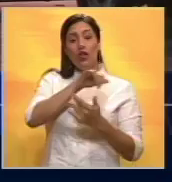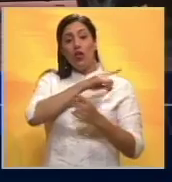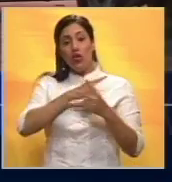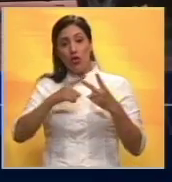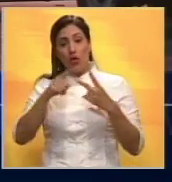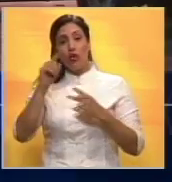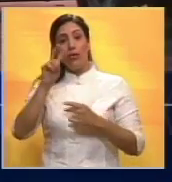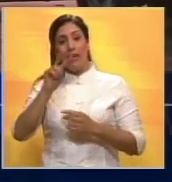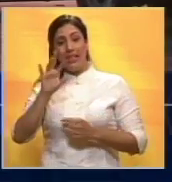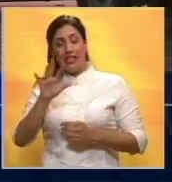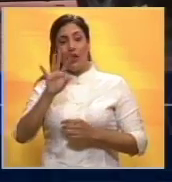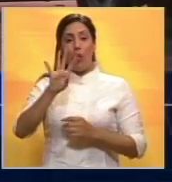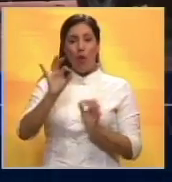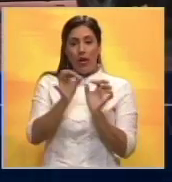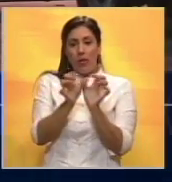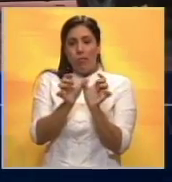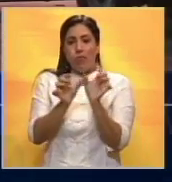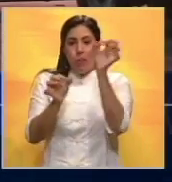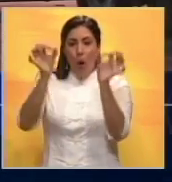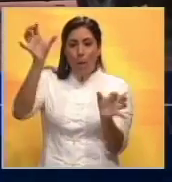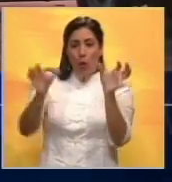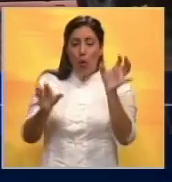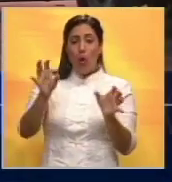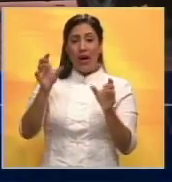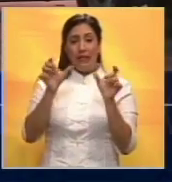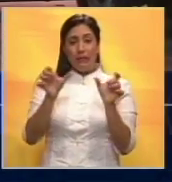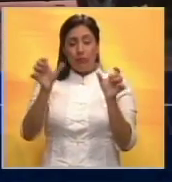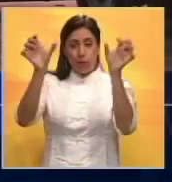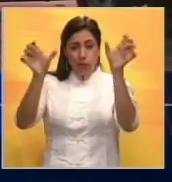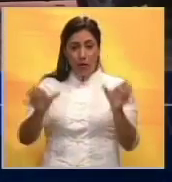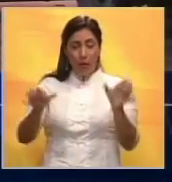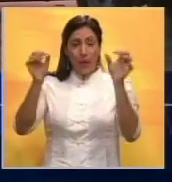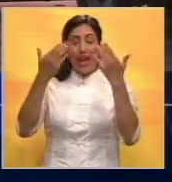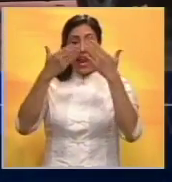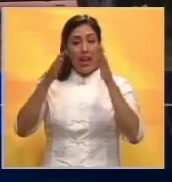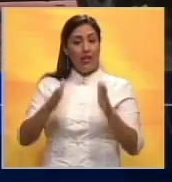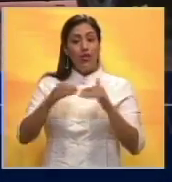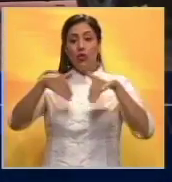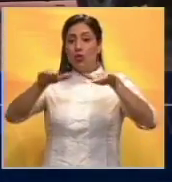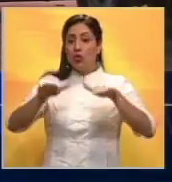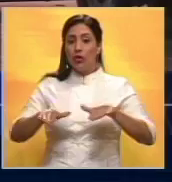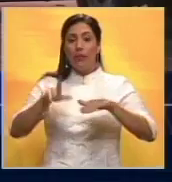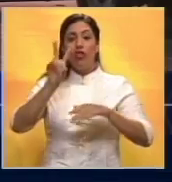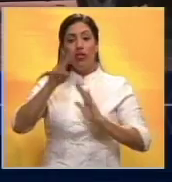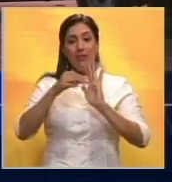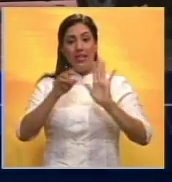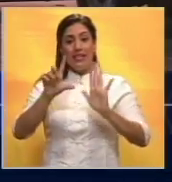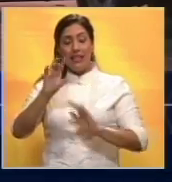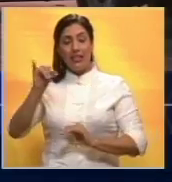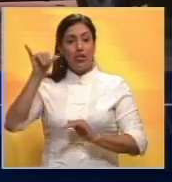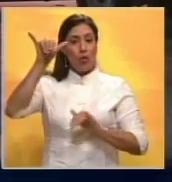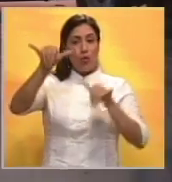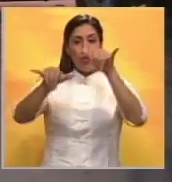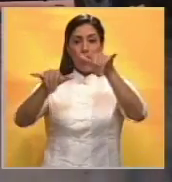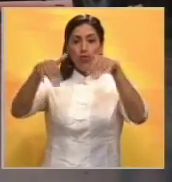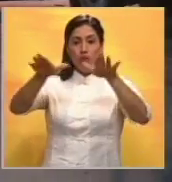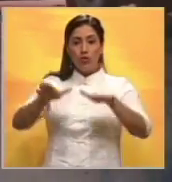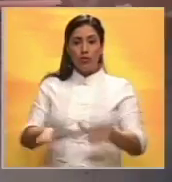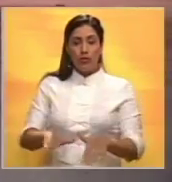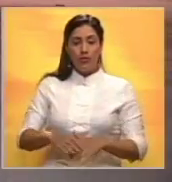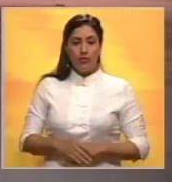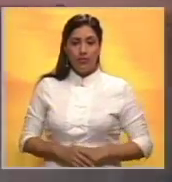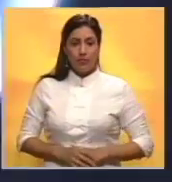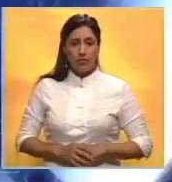y de 25 a 40 en Boston las clases han sido suspendidas y más de 2700 vuelos fueron